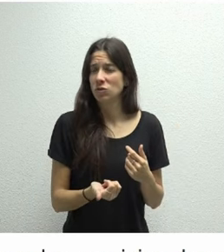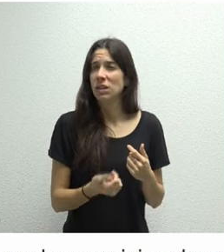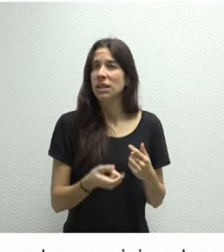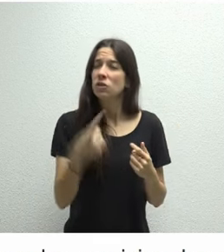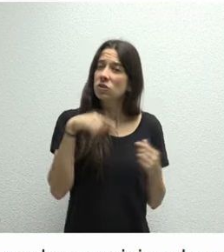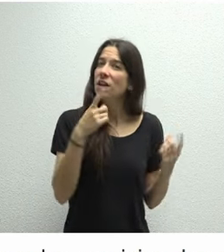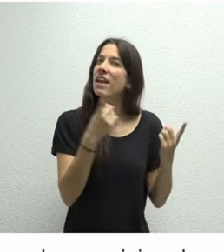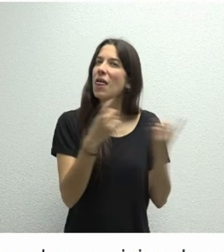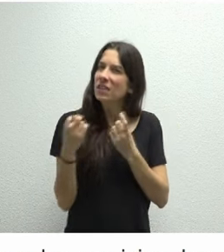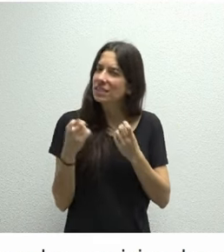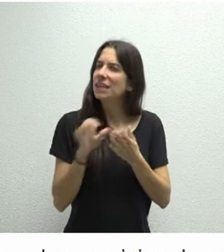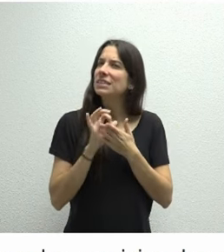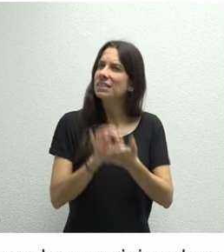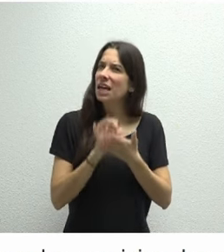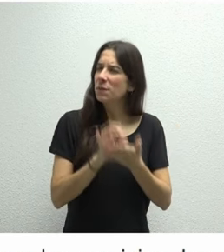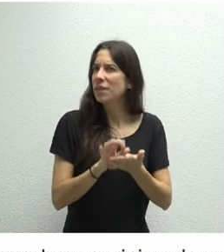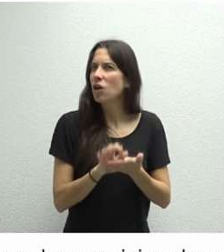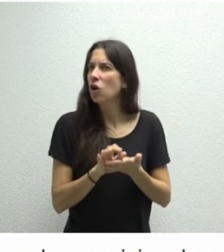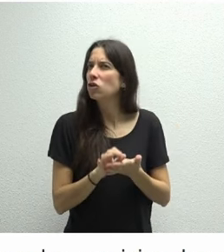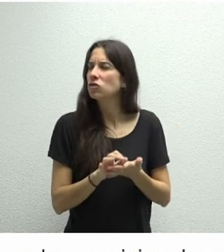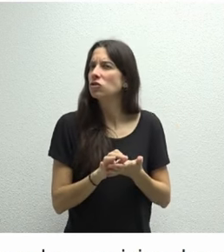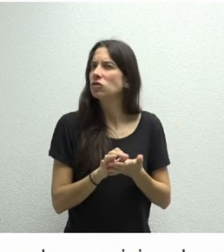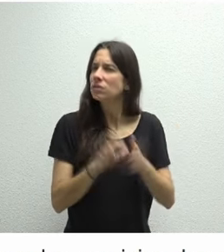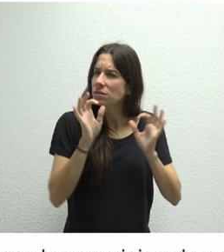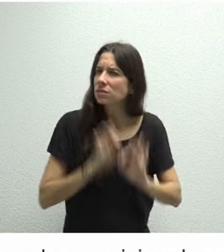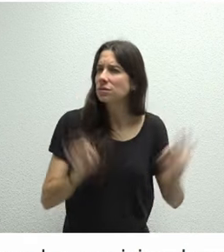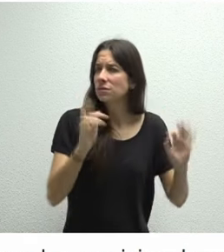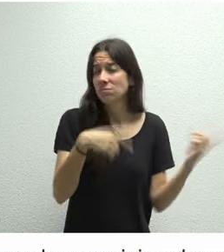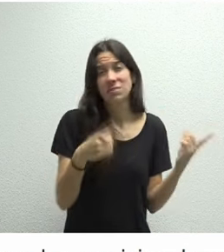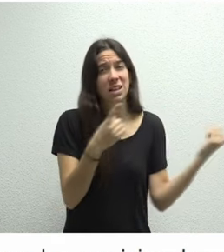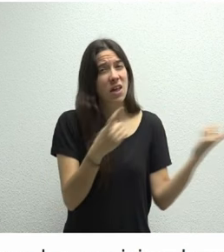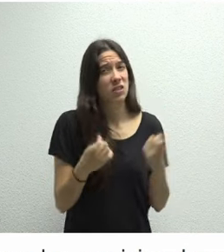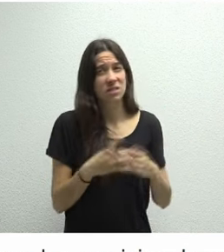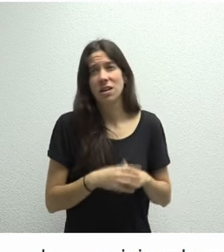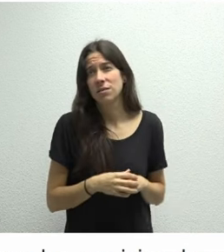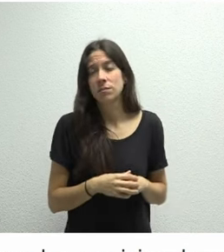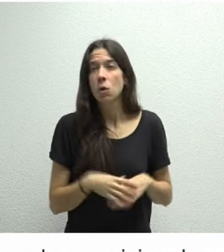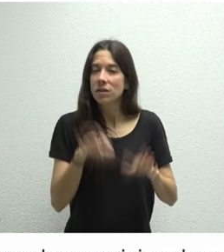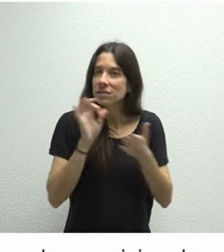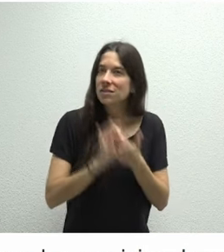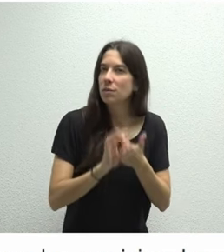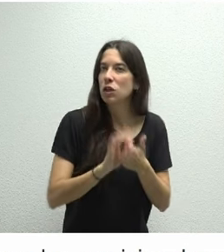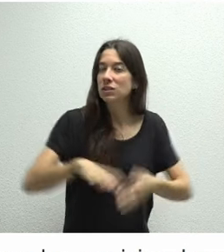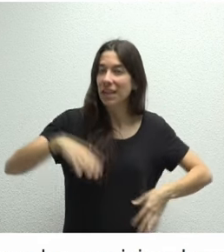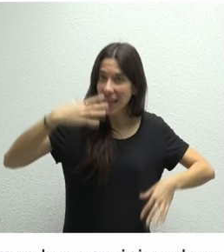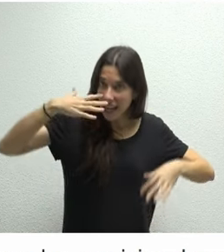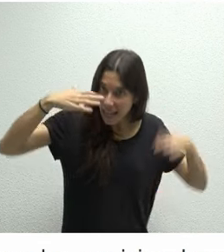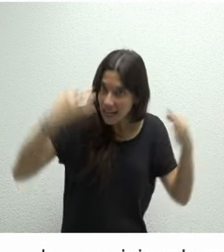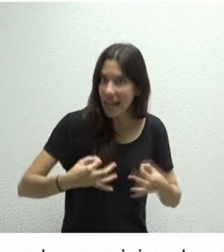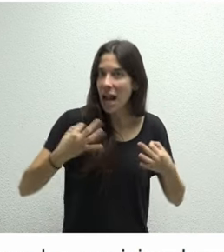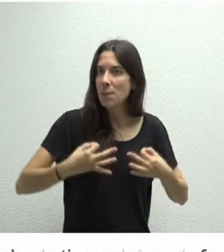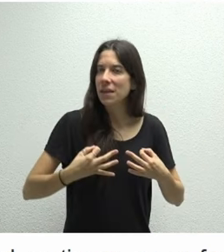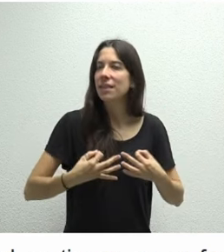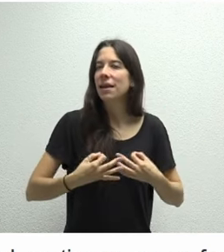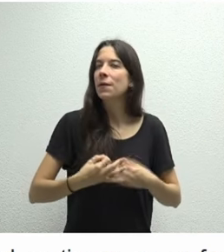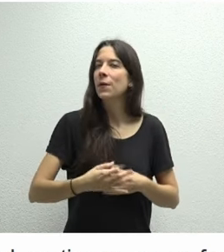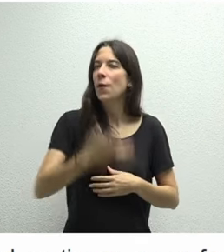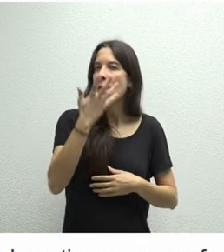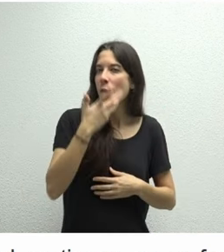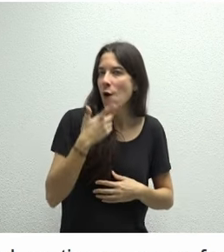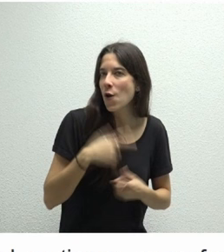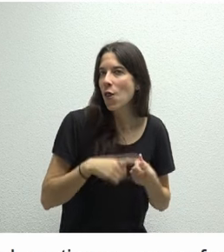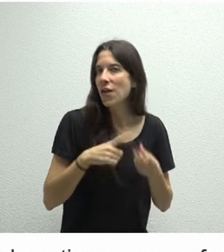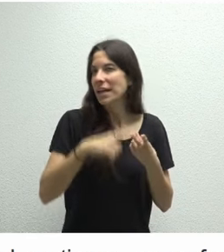de servicios especializados que realmente se sepan y conozcan